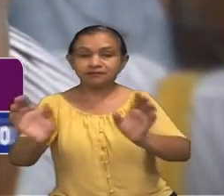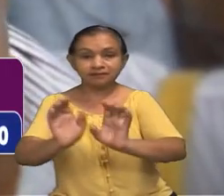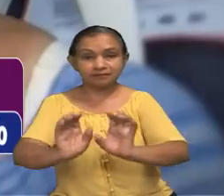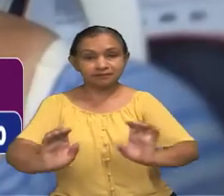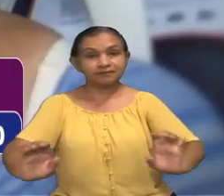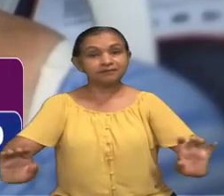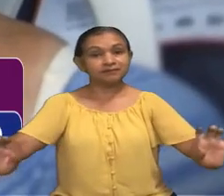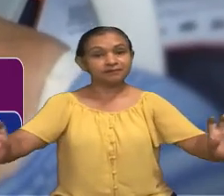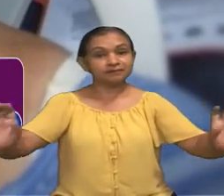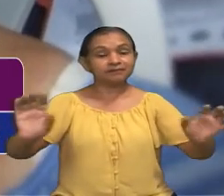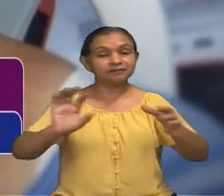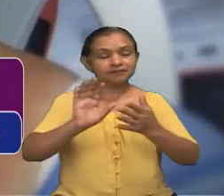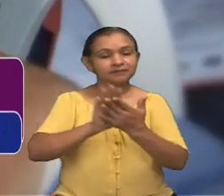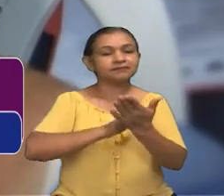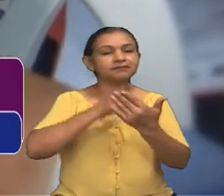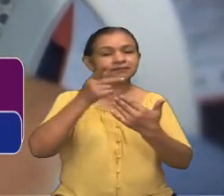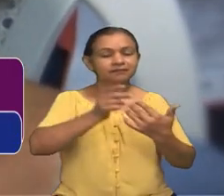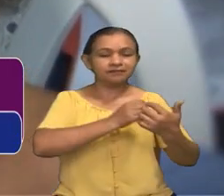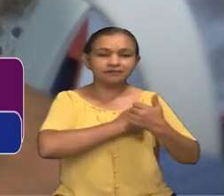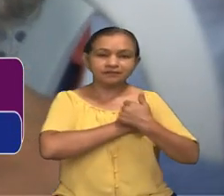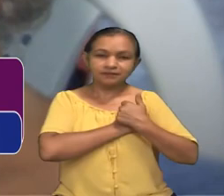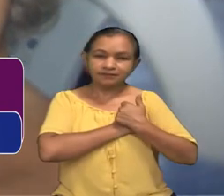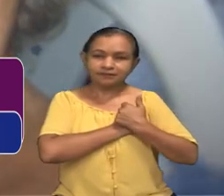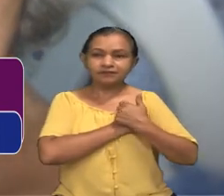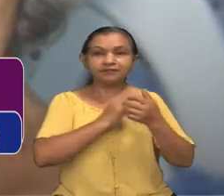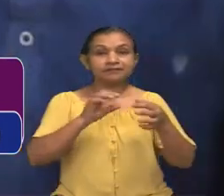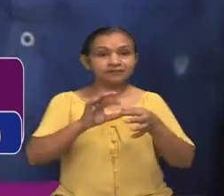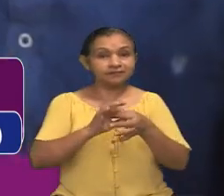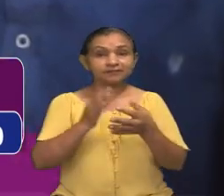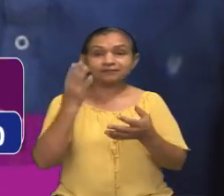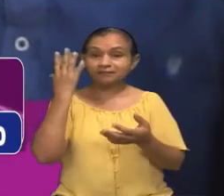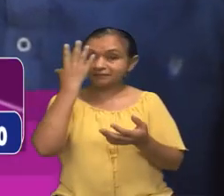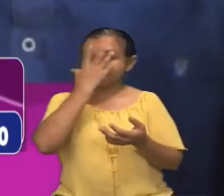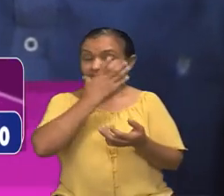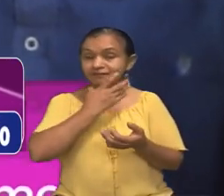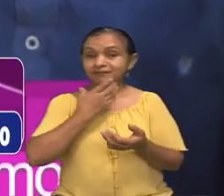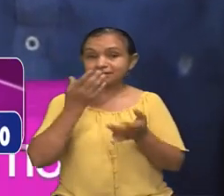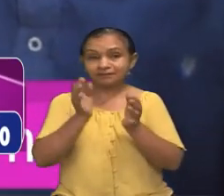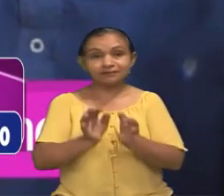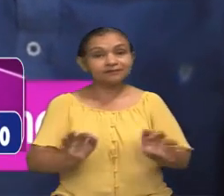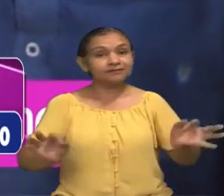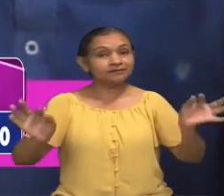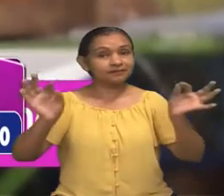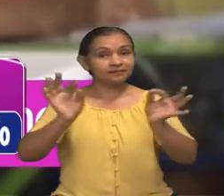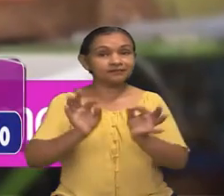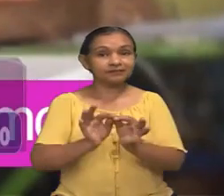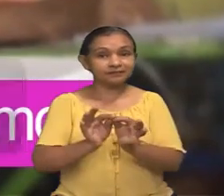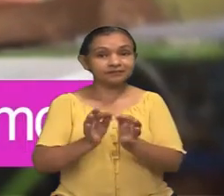también parte del programa AMOR. Sin duda alguna, una interacción bastante importante.